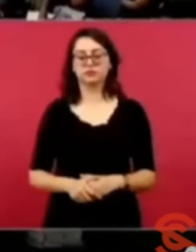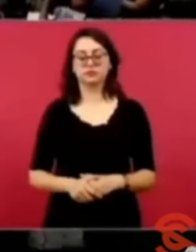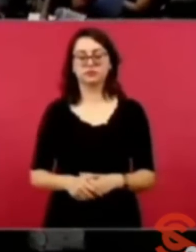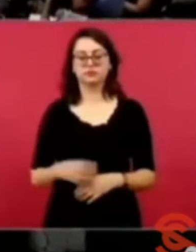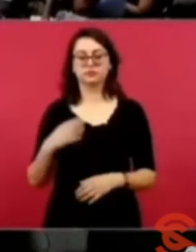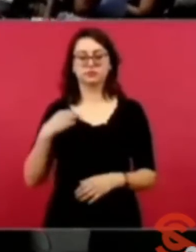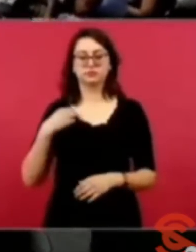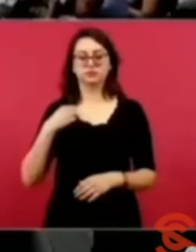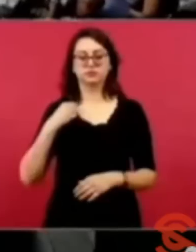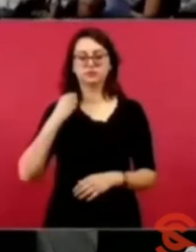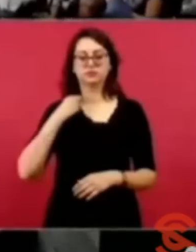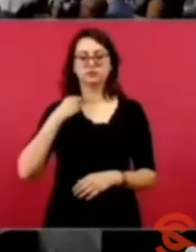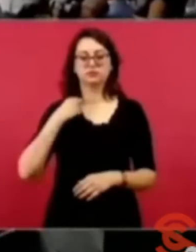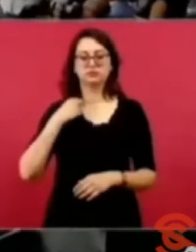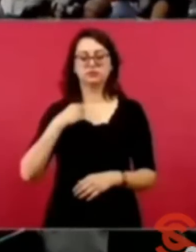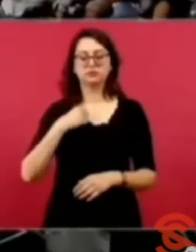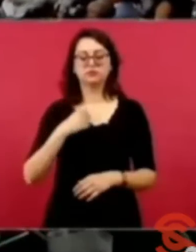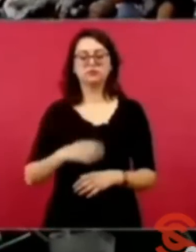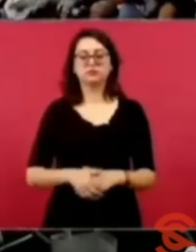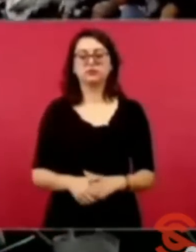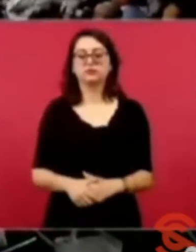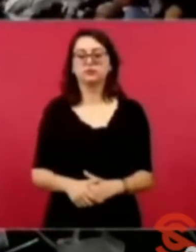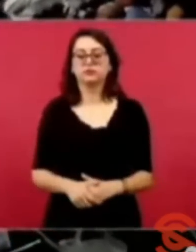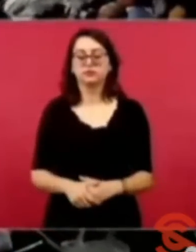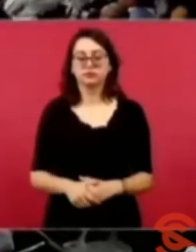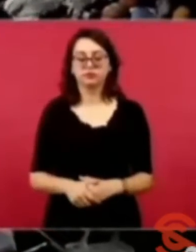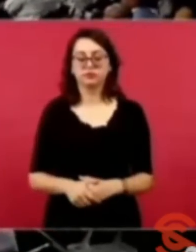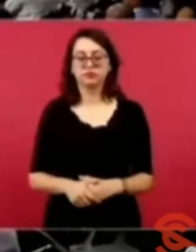El ministro Aguilar